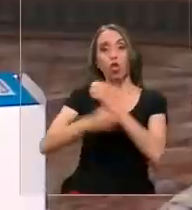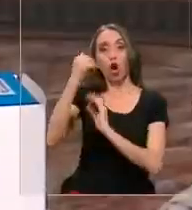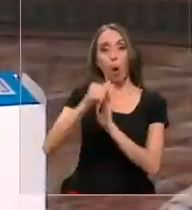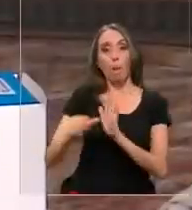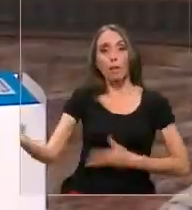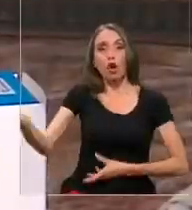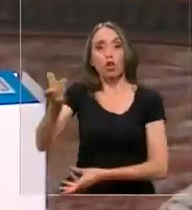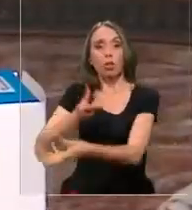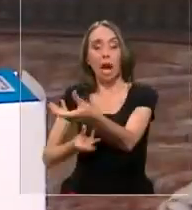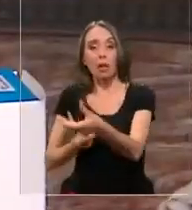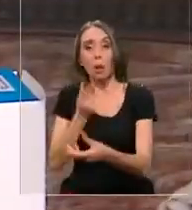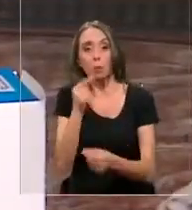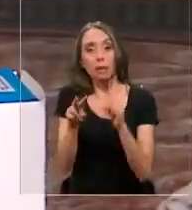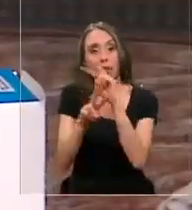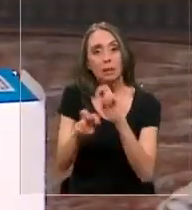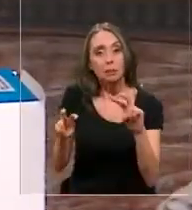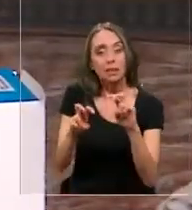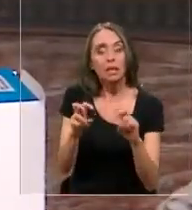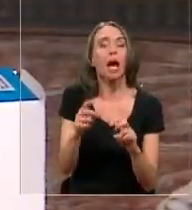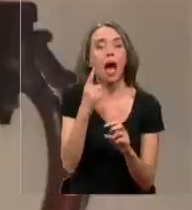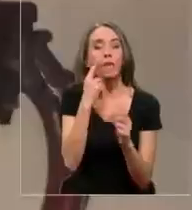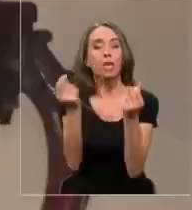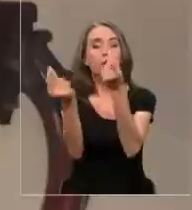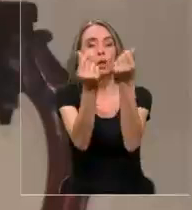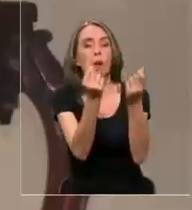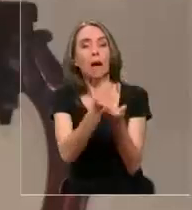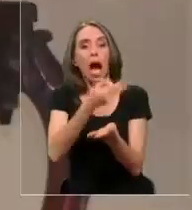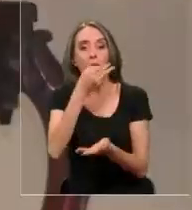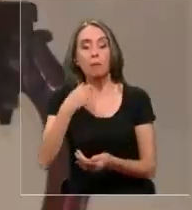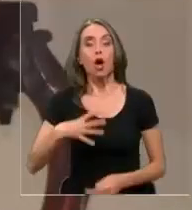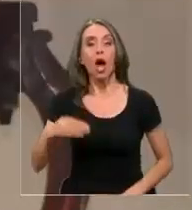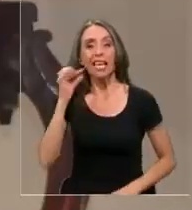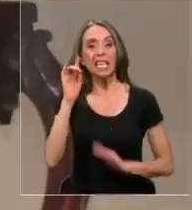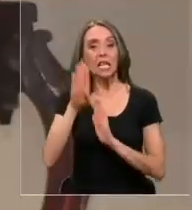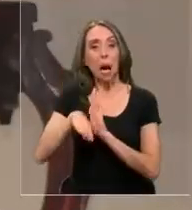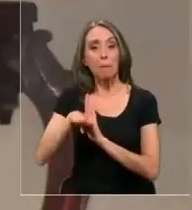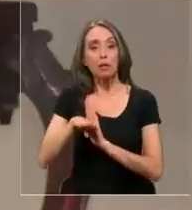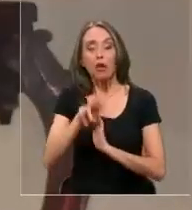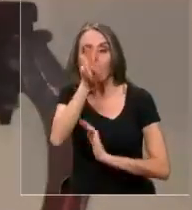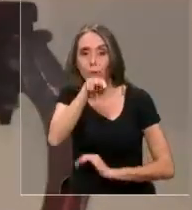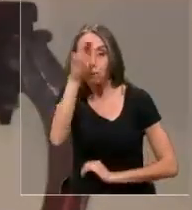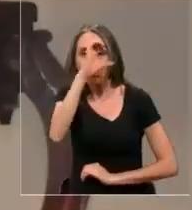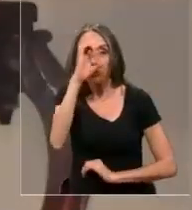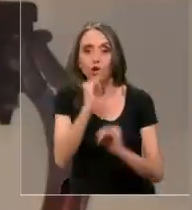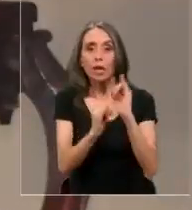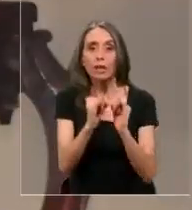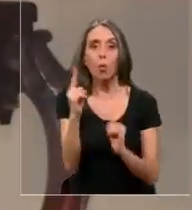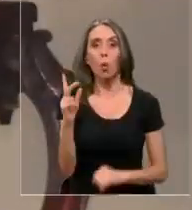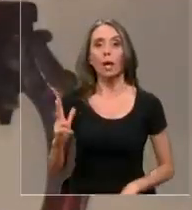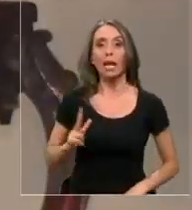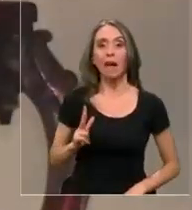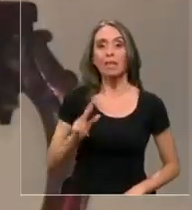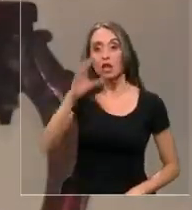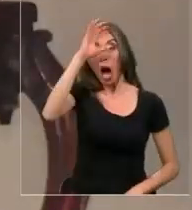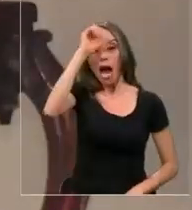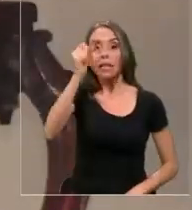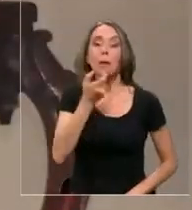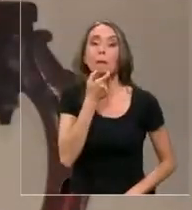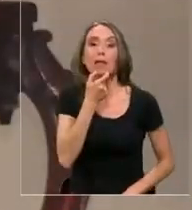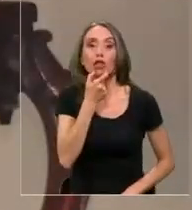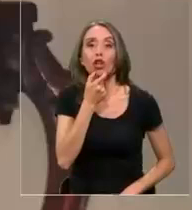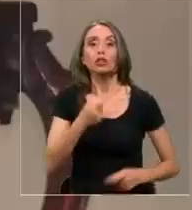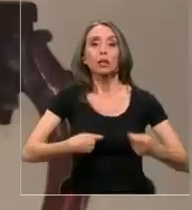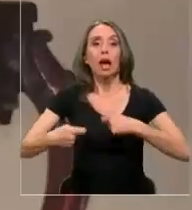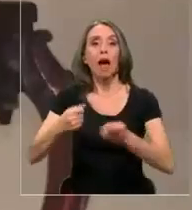empecé a investigar este tema de los remedios mi hija menor se metió en internet y encontró un señor en argentina en mendoza de una